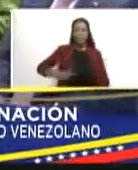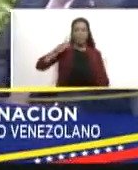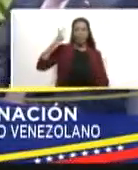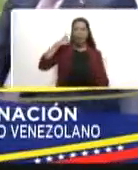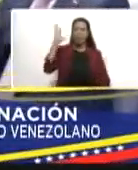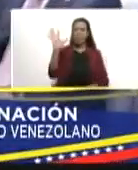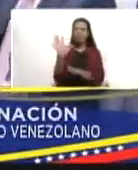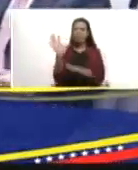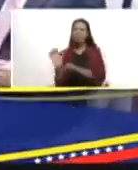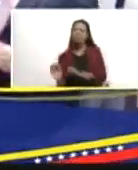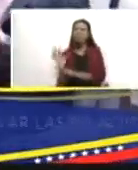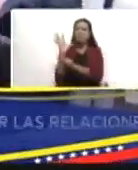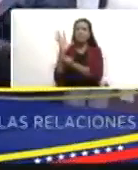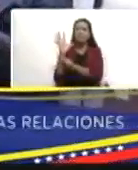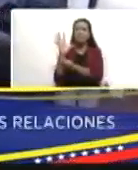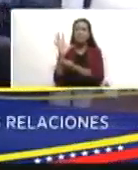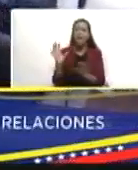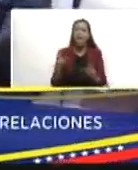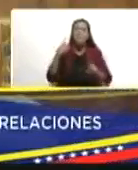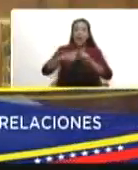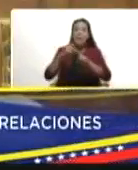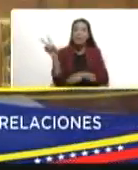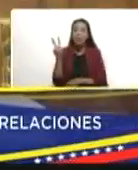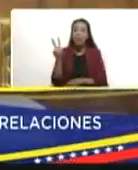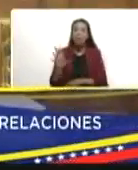brit a integrarse a los